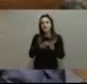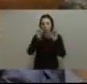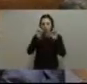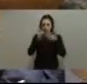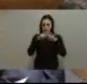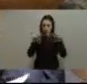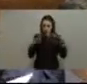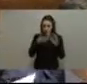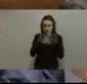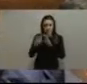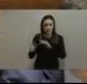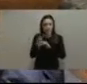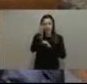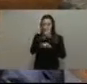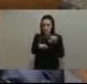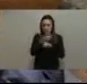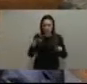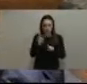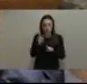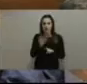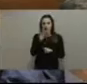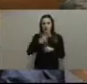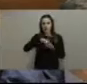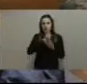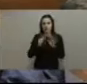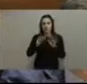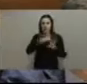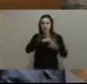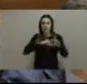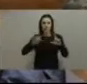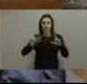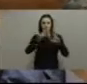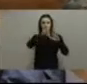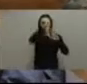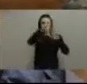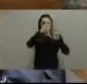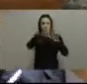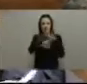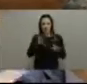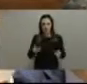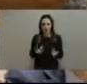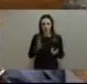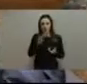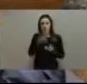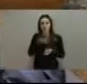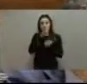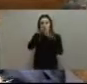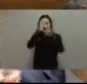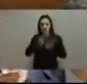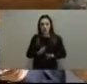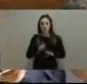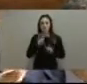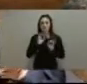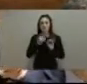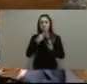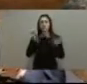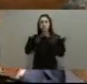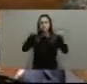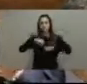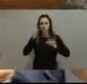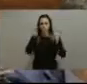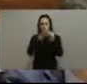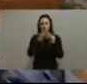ni estamos a la cabeza de España. Y precisamente este informe, que yo puedo coincidir con usted en que no es